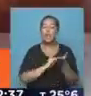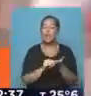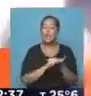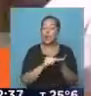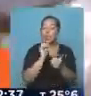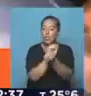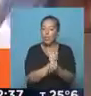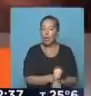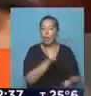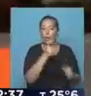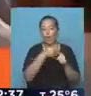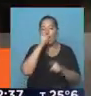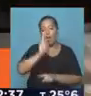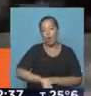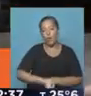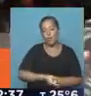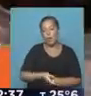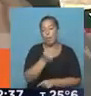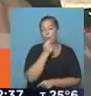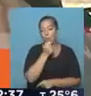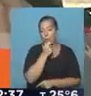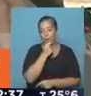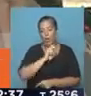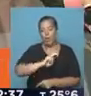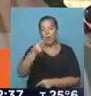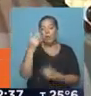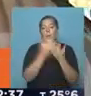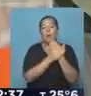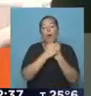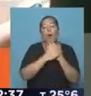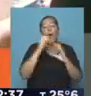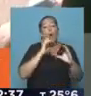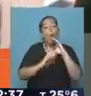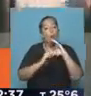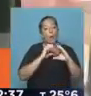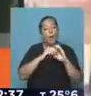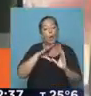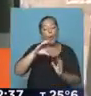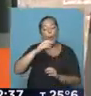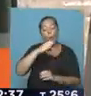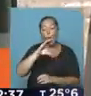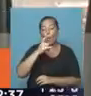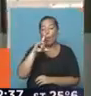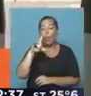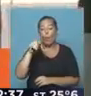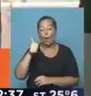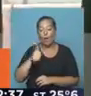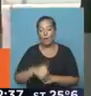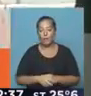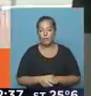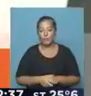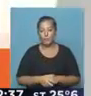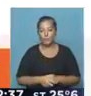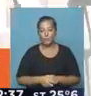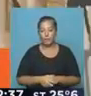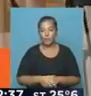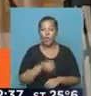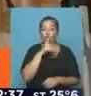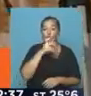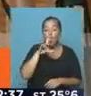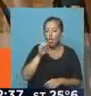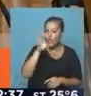detenidos por esta causa entre ellos el viceministro de comunicaciones Jorge Cuba No solo el tema de Toledo sino